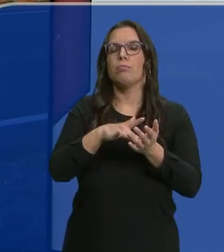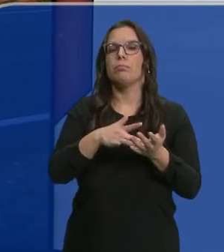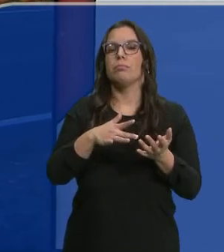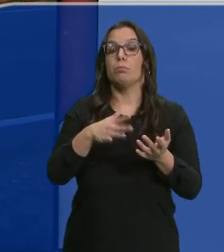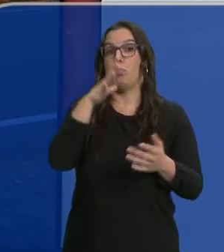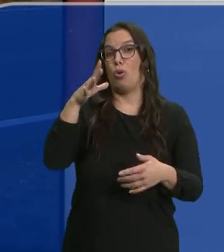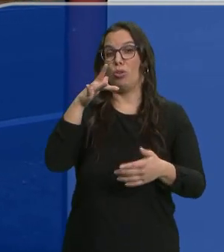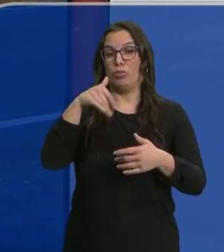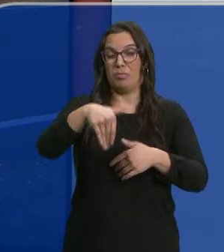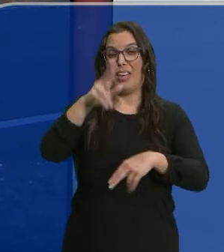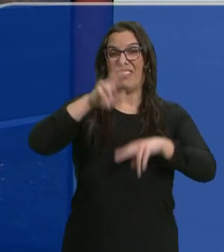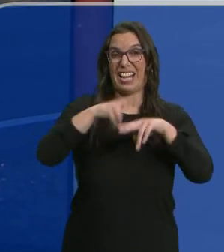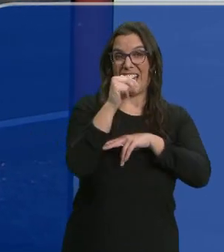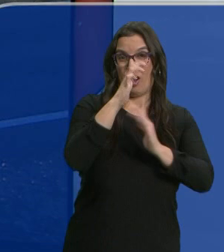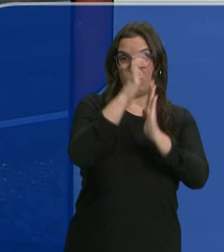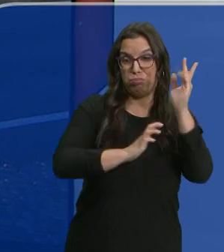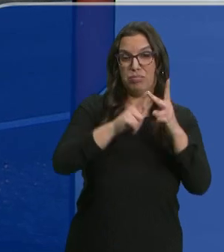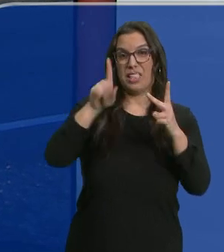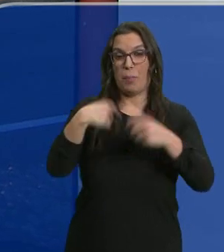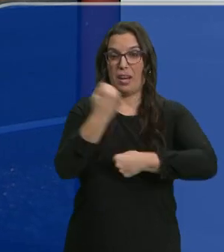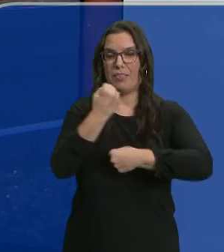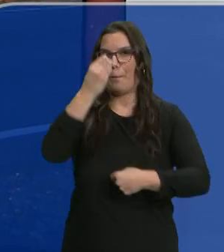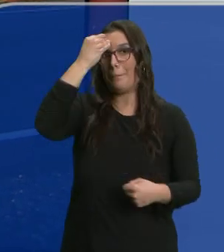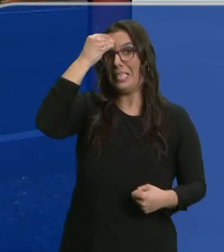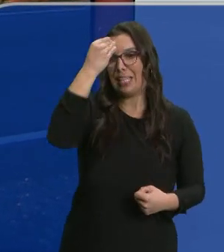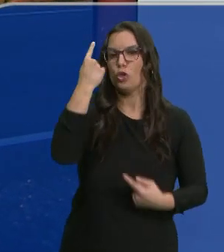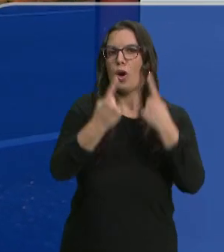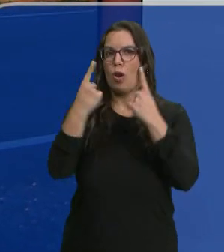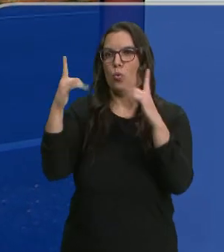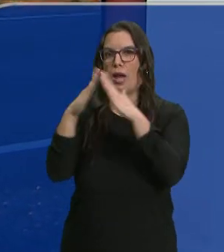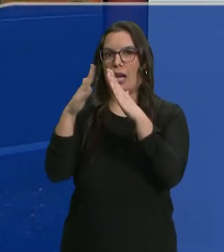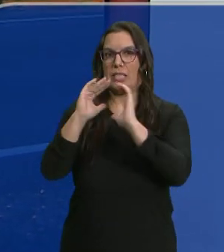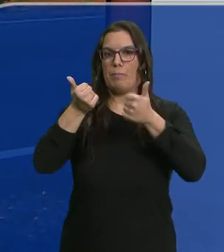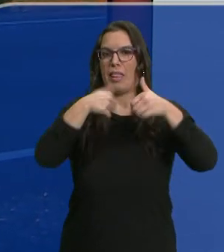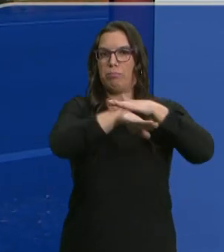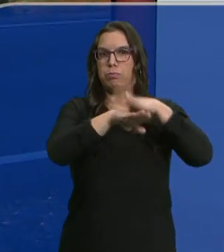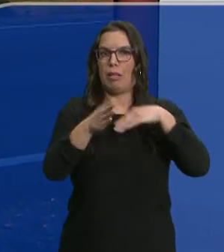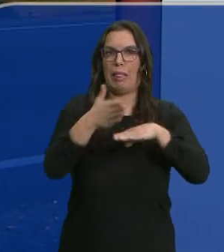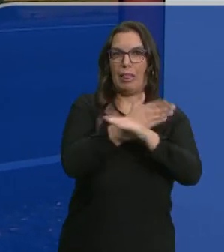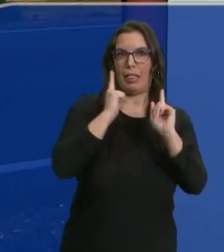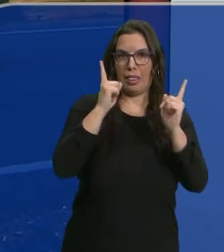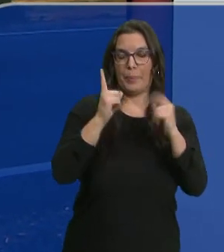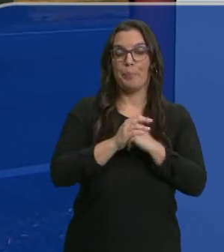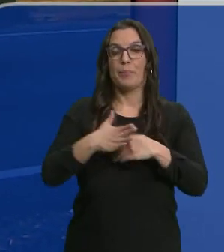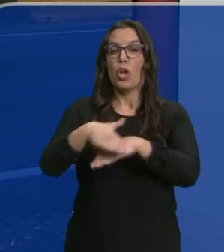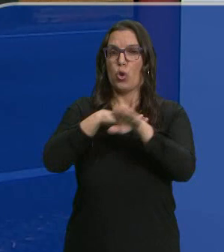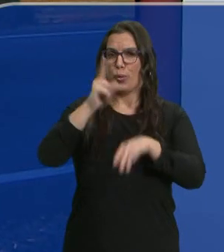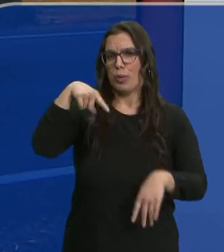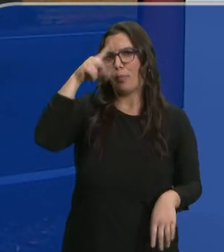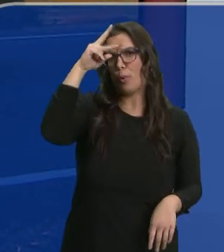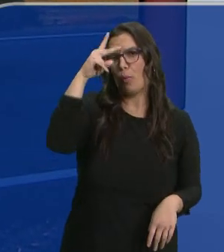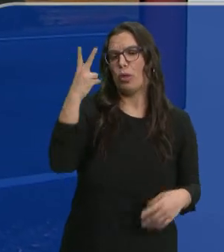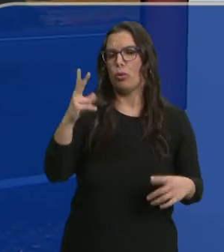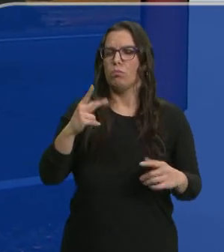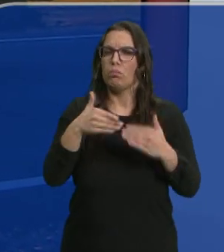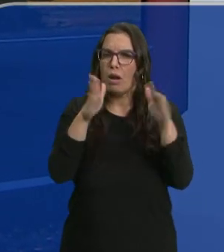después las Navidades. Inevitable, por tanto, pensar en esa despensa que en algunas casas se empieza a hacer antes. El Gobierno comparte la preocupación y